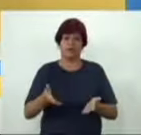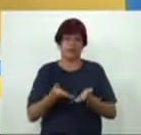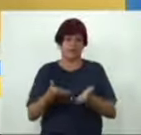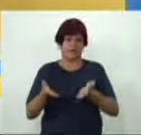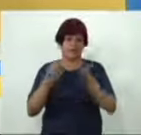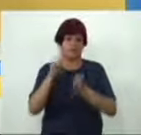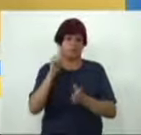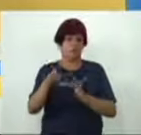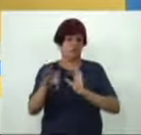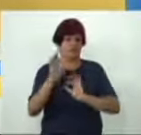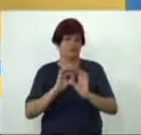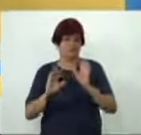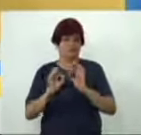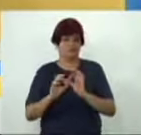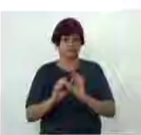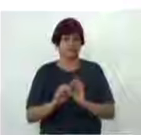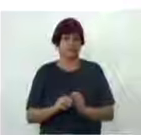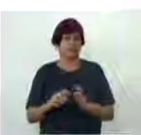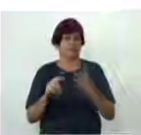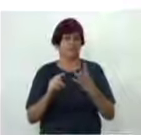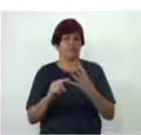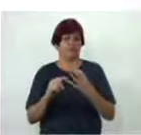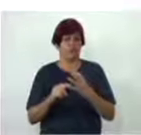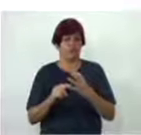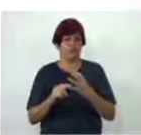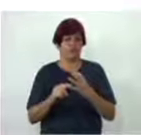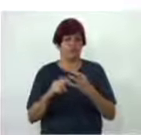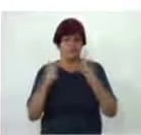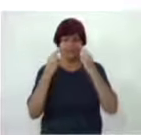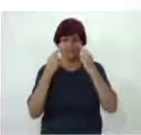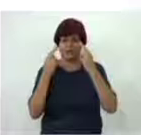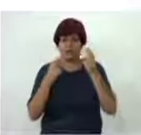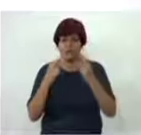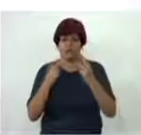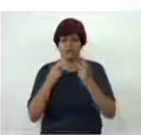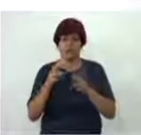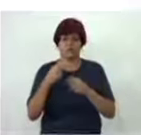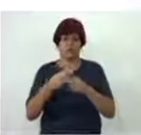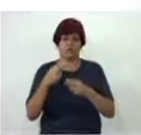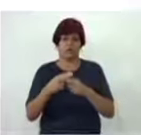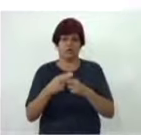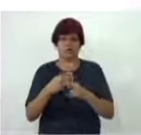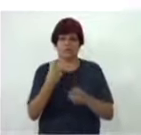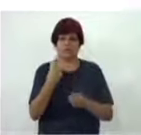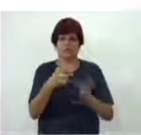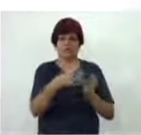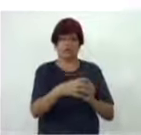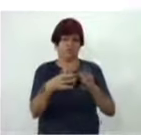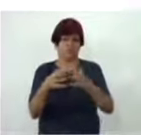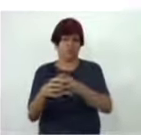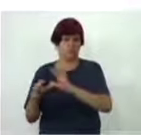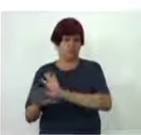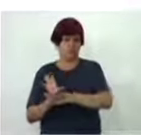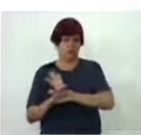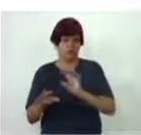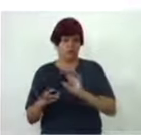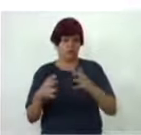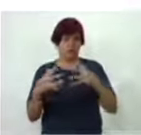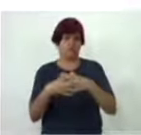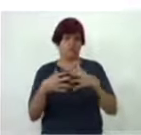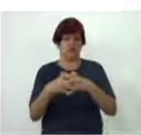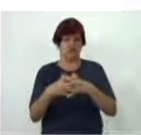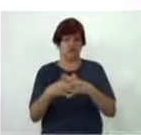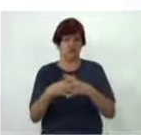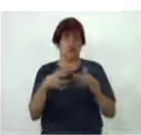ustedes seleccionen. El cuarto paso, reconocimiento y denominación de los subconjuntos ya formados y su relación con